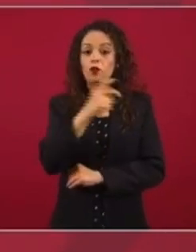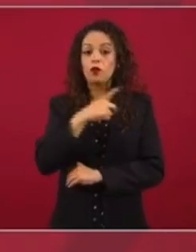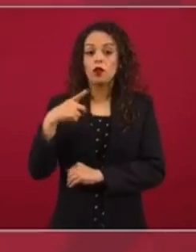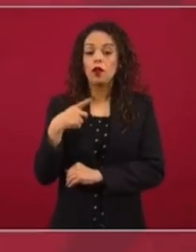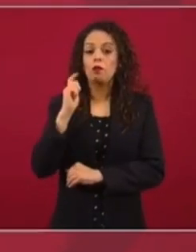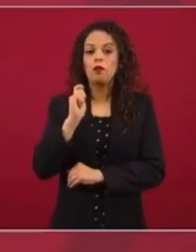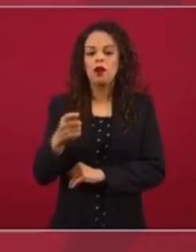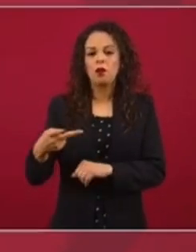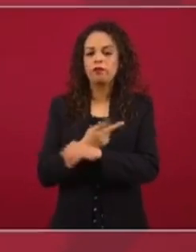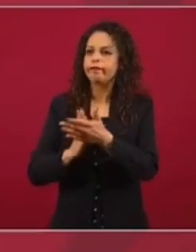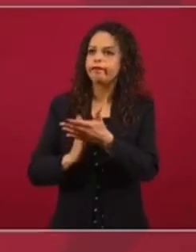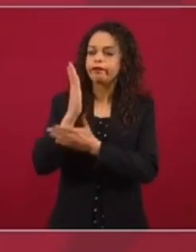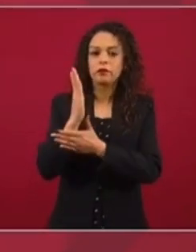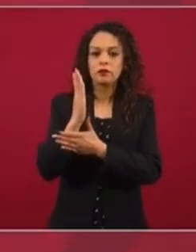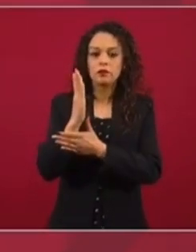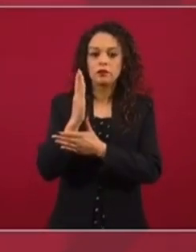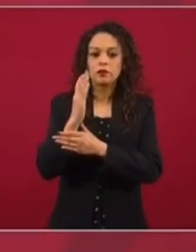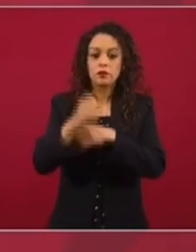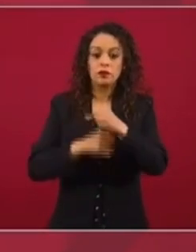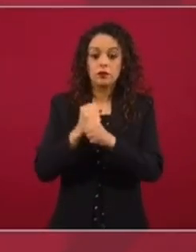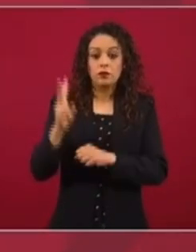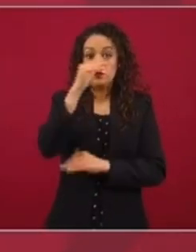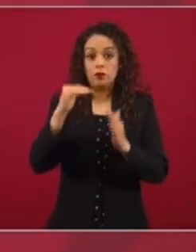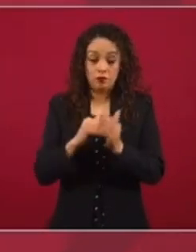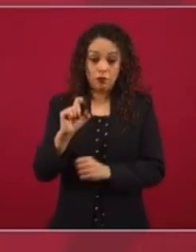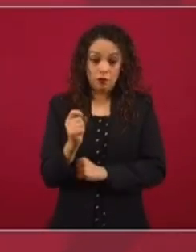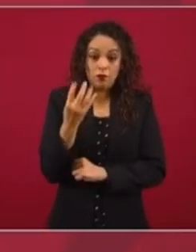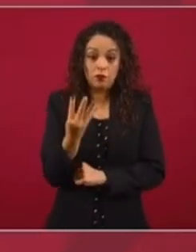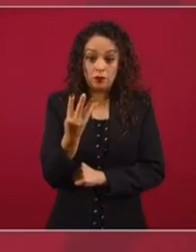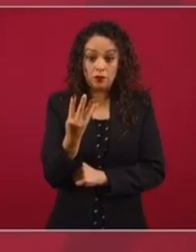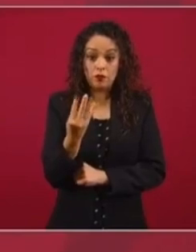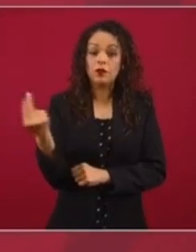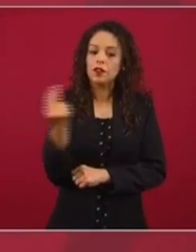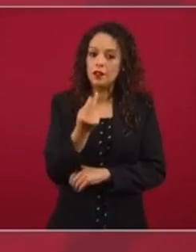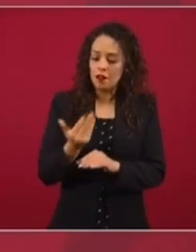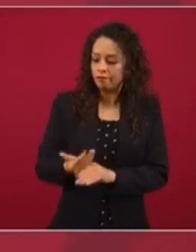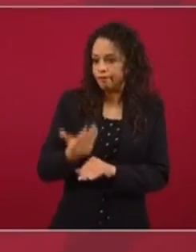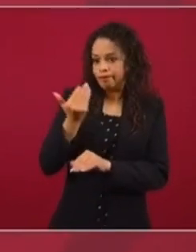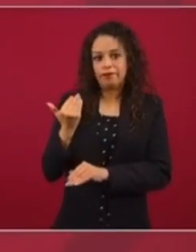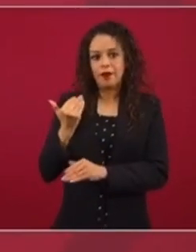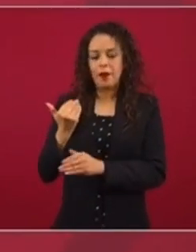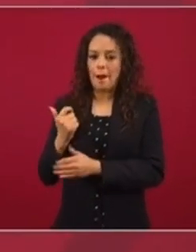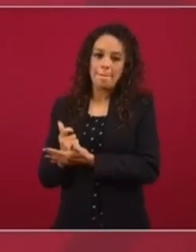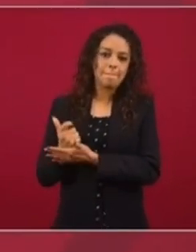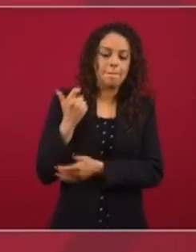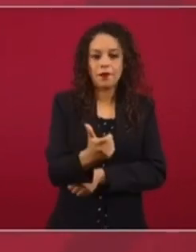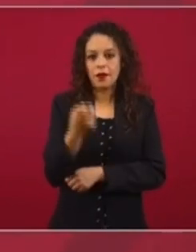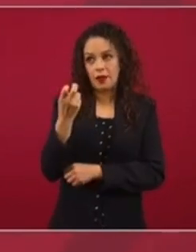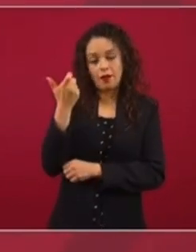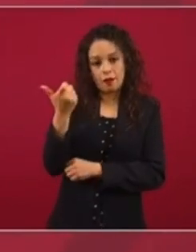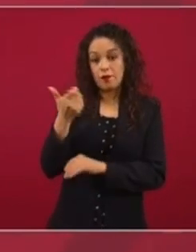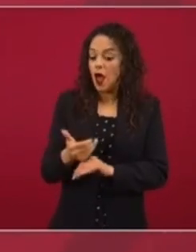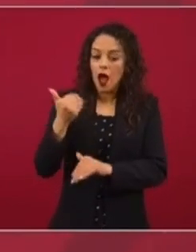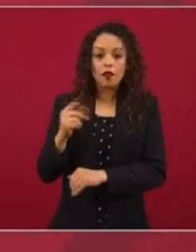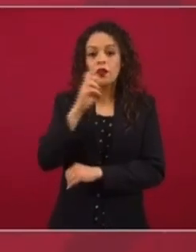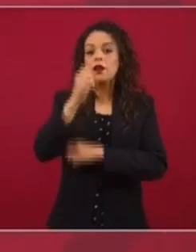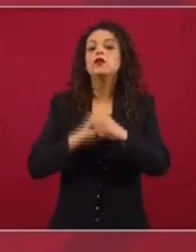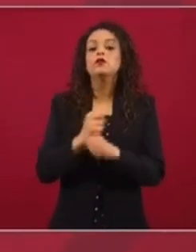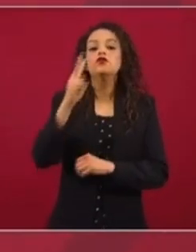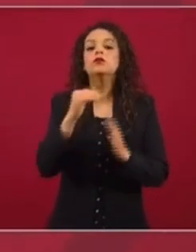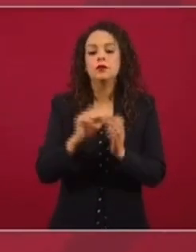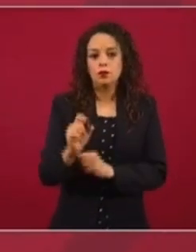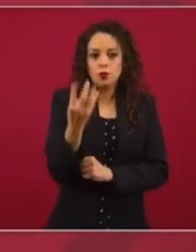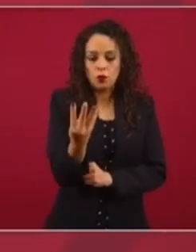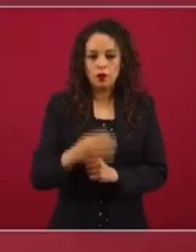rebasar el 2024, es decir, se tiene que terminar de liquidar antes del 2024. Entonces, si